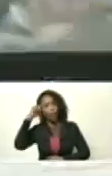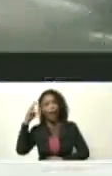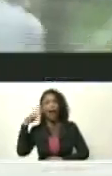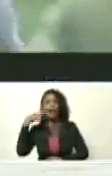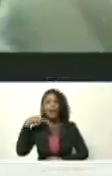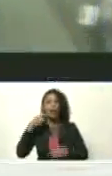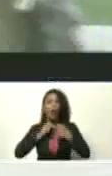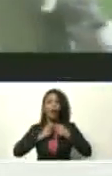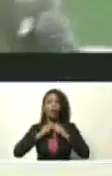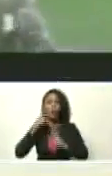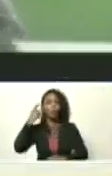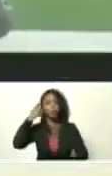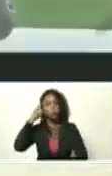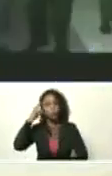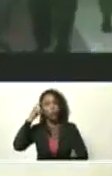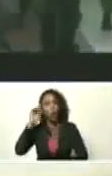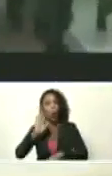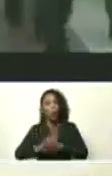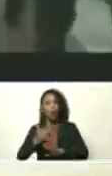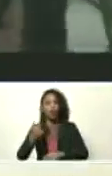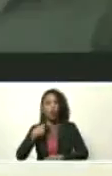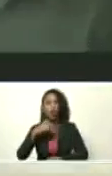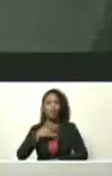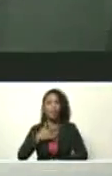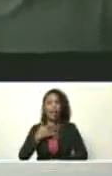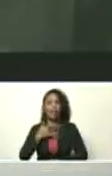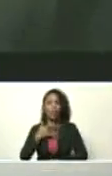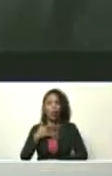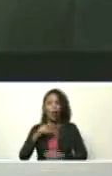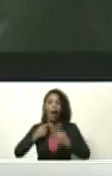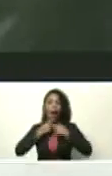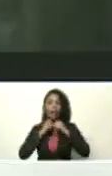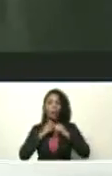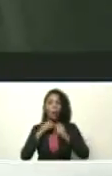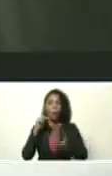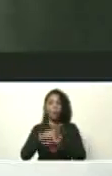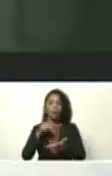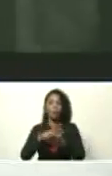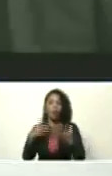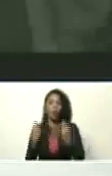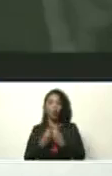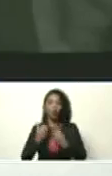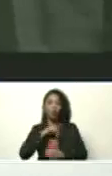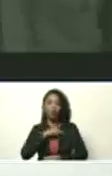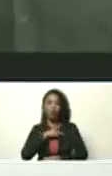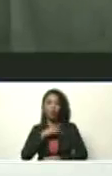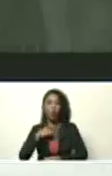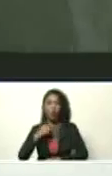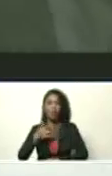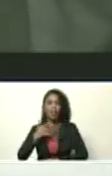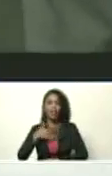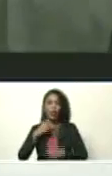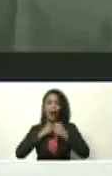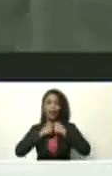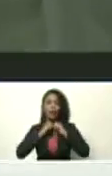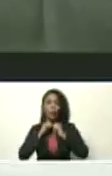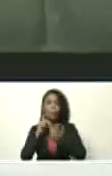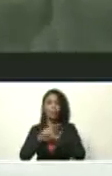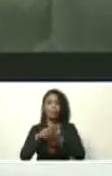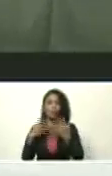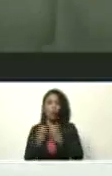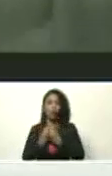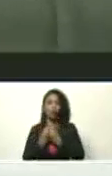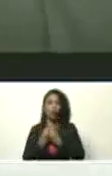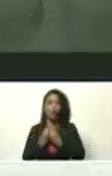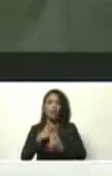Aristóbulo. Porque yo lo siento a Aristóbulo presente con nosotros. Yo siento a Aristóbulo presente y siento